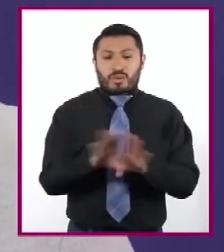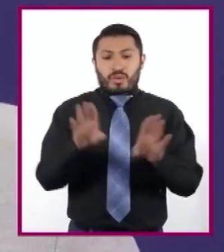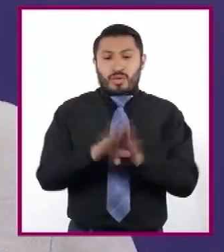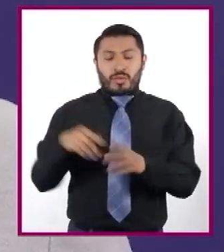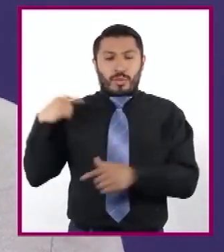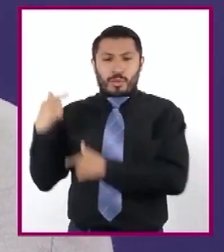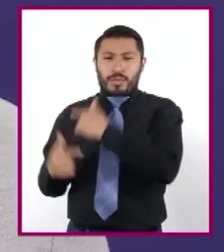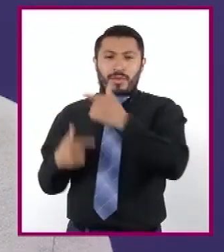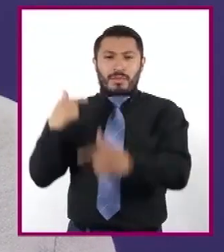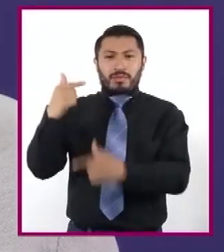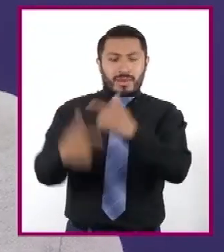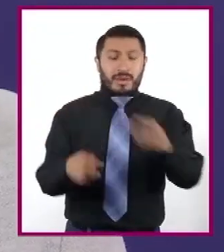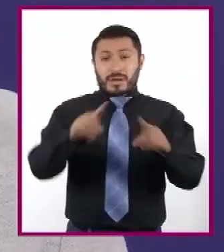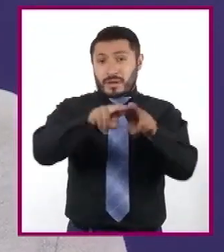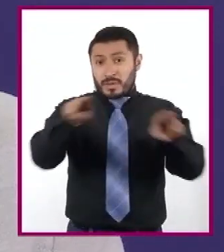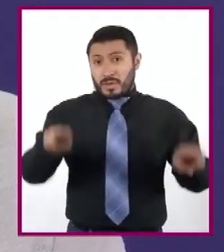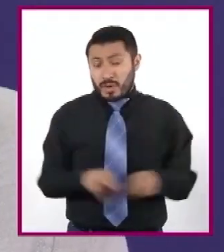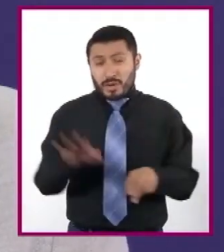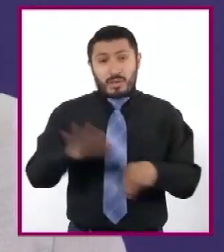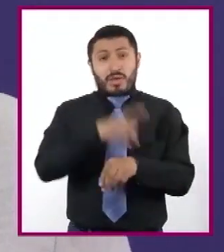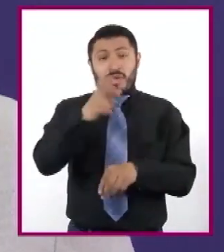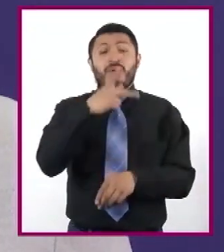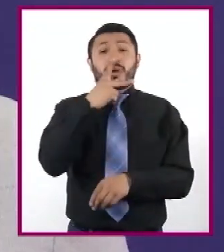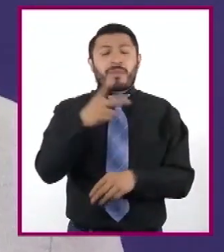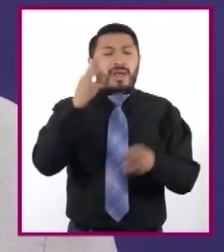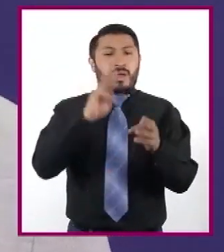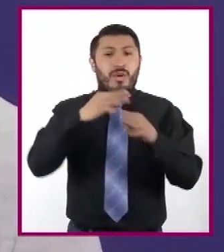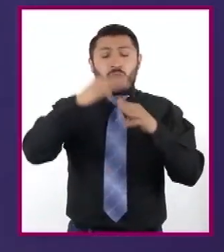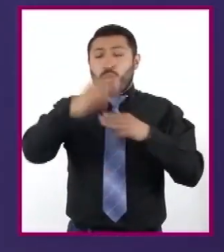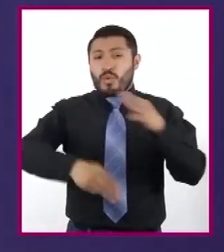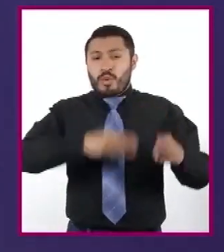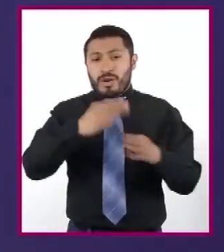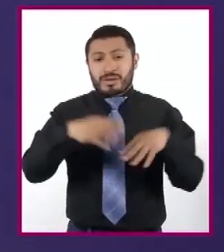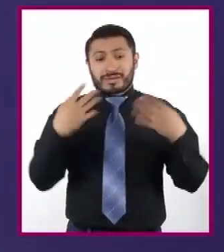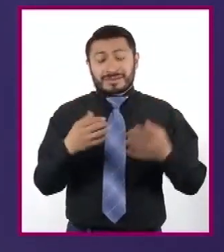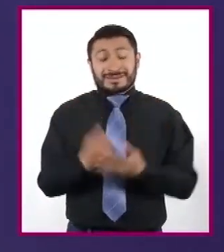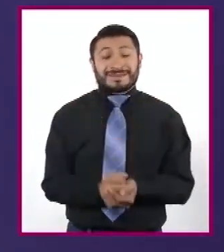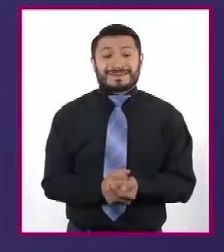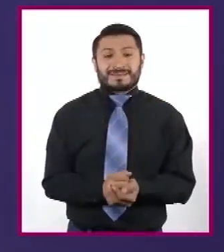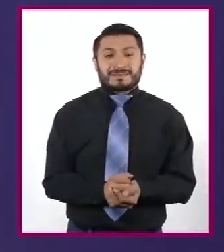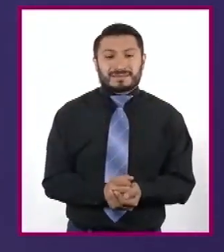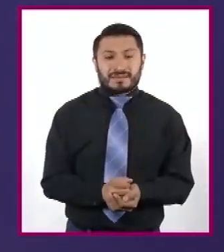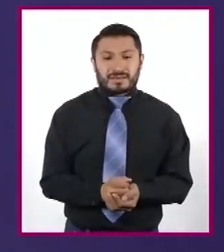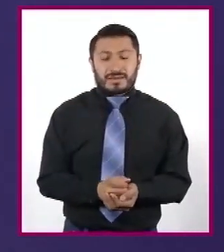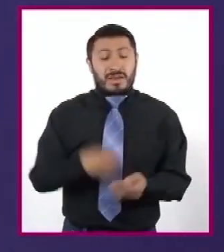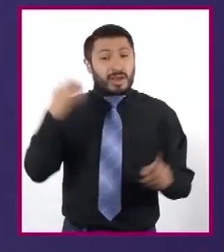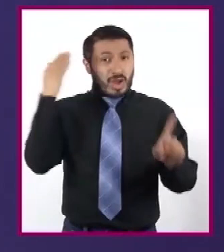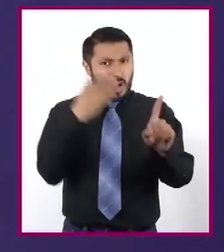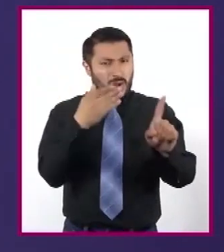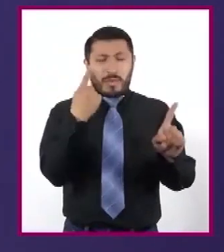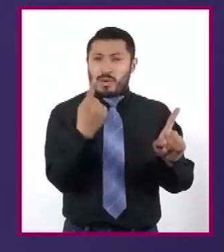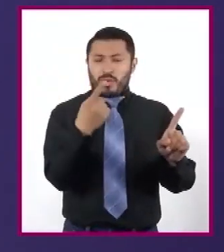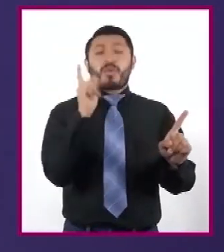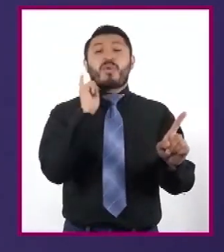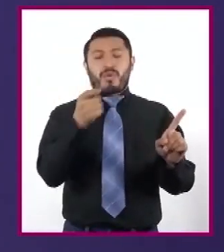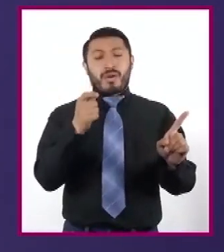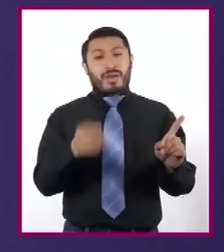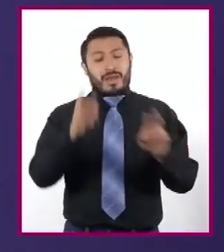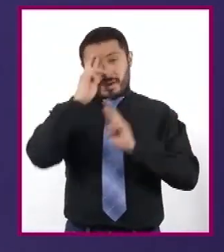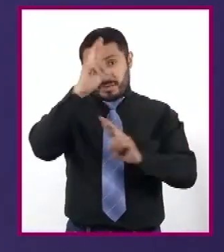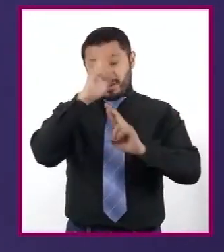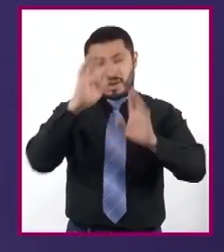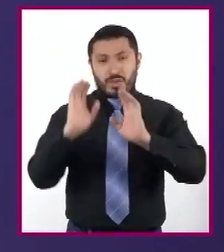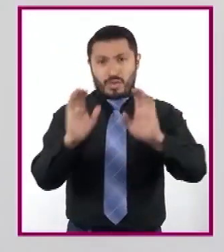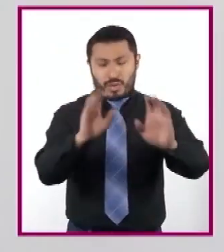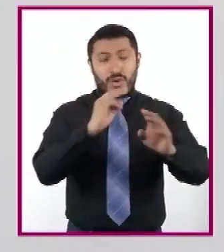una nación. Por ello, cada palabra es un mundo. Y una de nuestras misiones es respetar y conservar cada uno